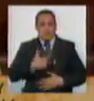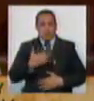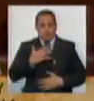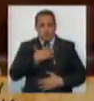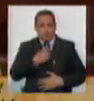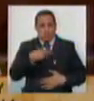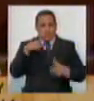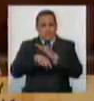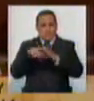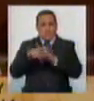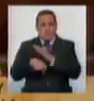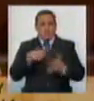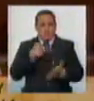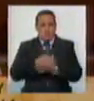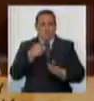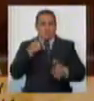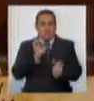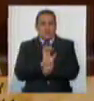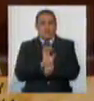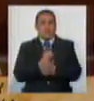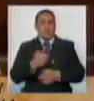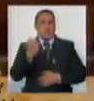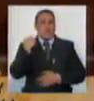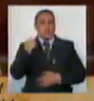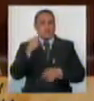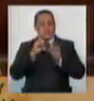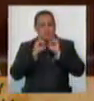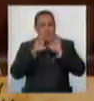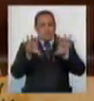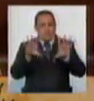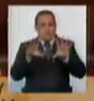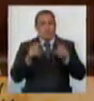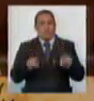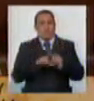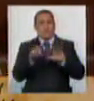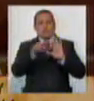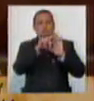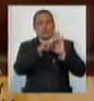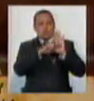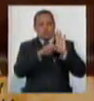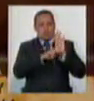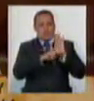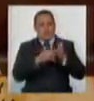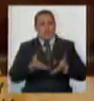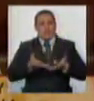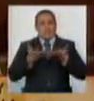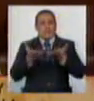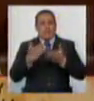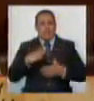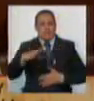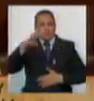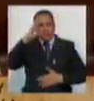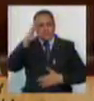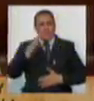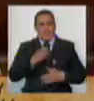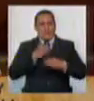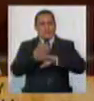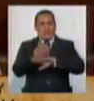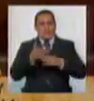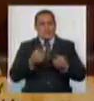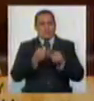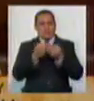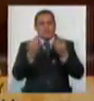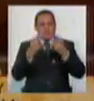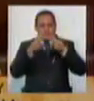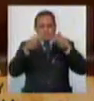dicho propósito. El día de ayer promulgamos también una norma que facilita a la policía a acceder a datos que